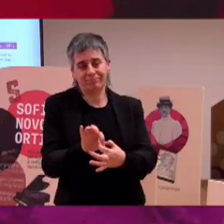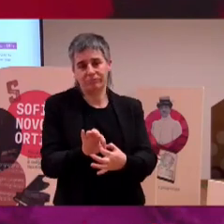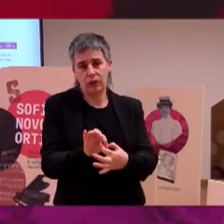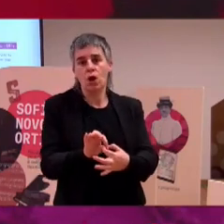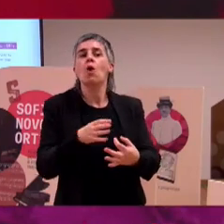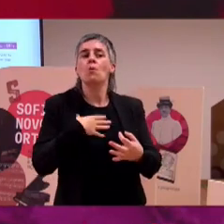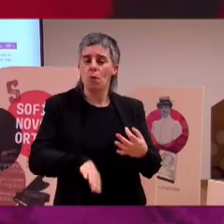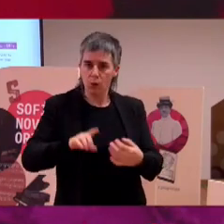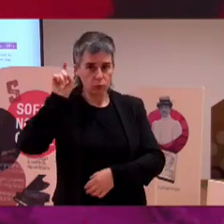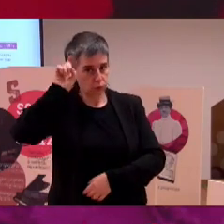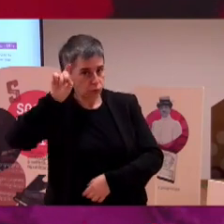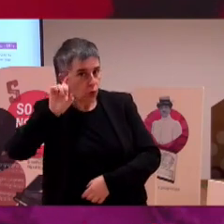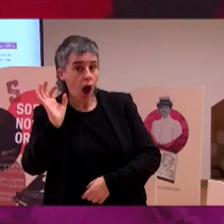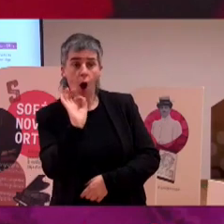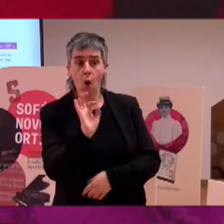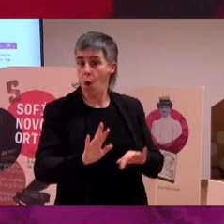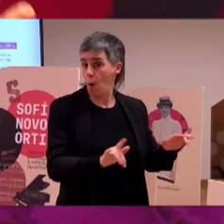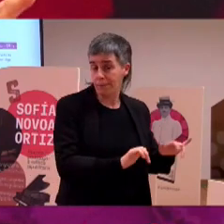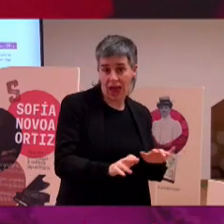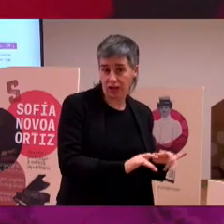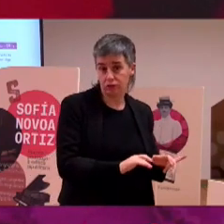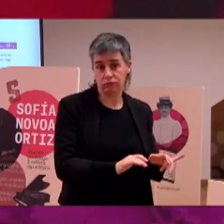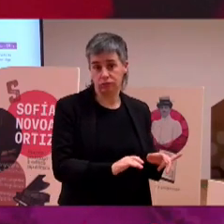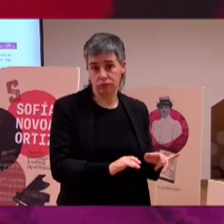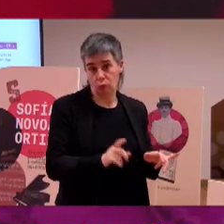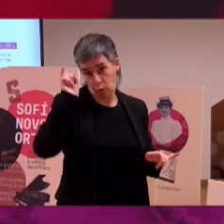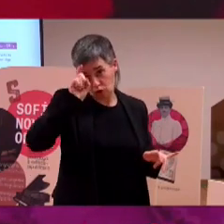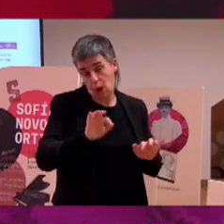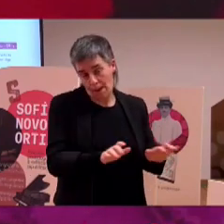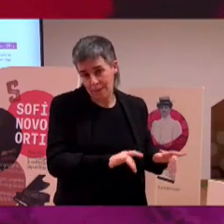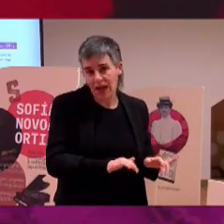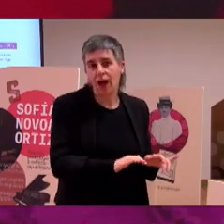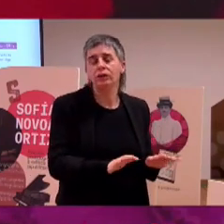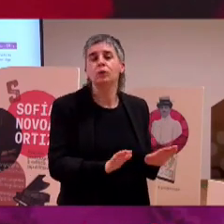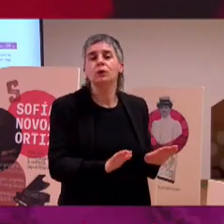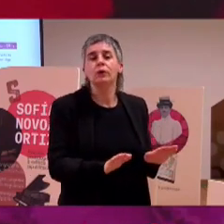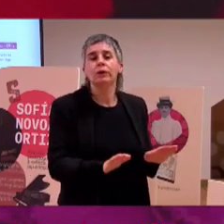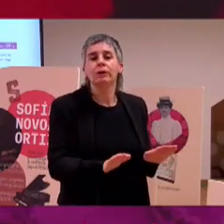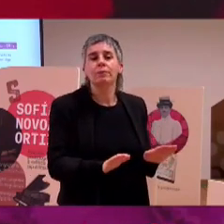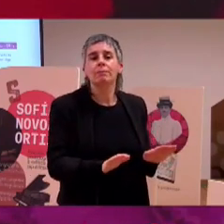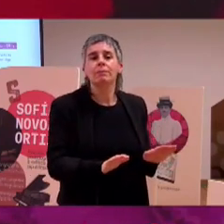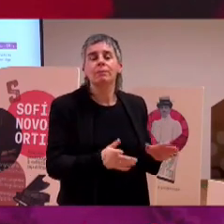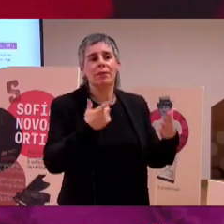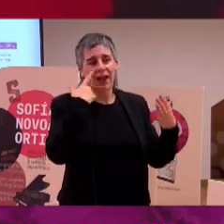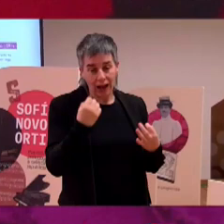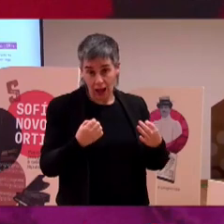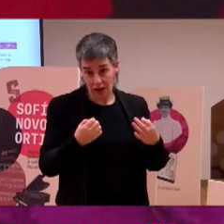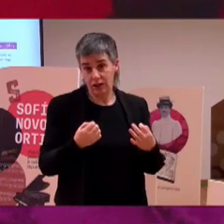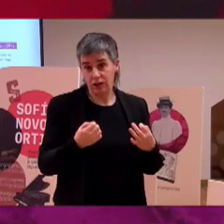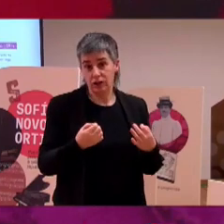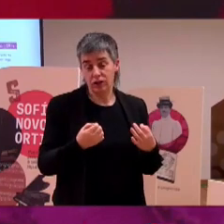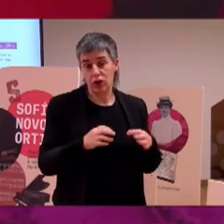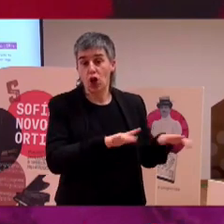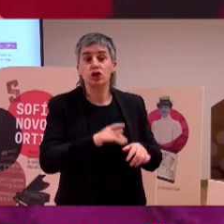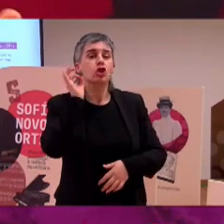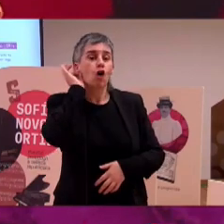Maestra ou pianista ou profesora de piano. O que pasa é que ela, eso de profesora de piano, así, sin máis,